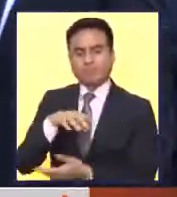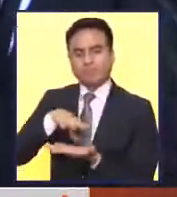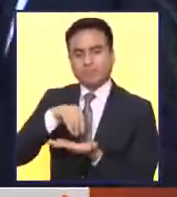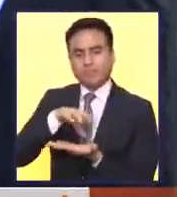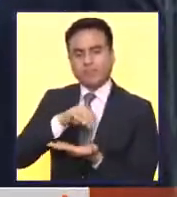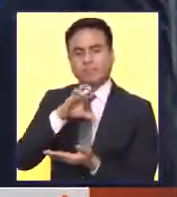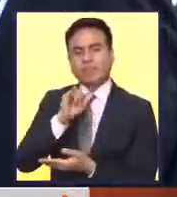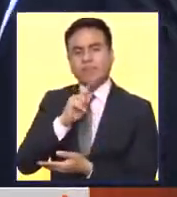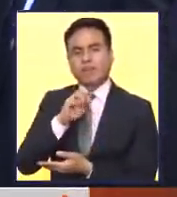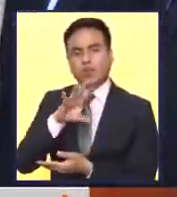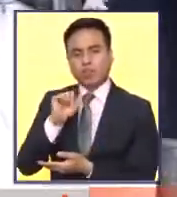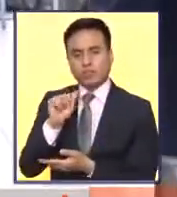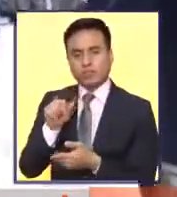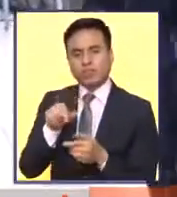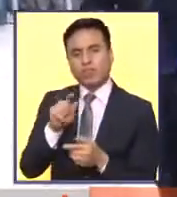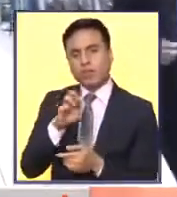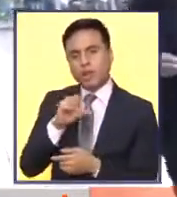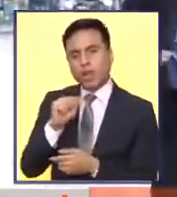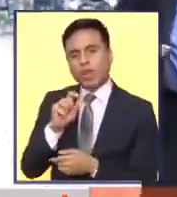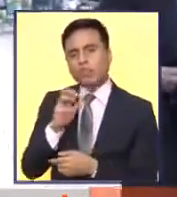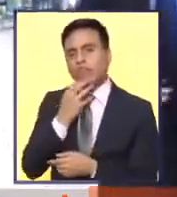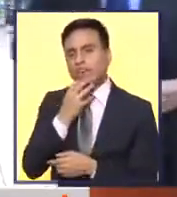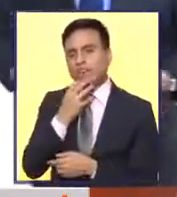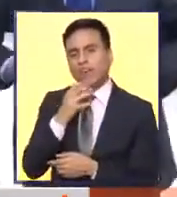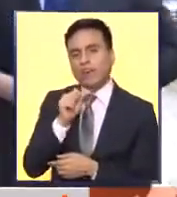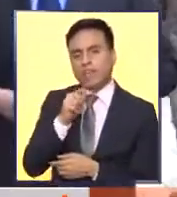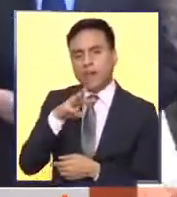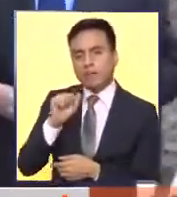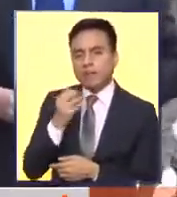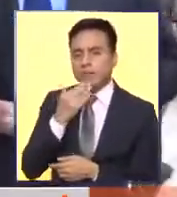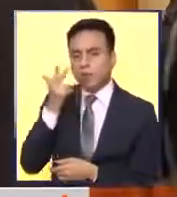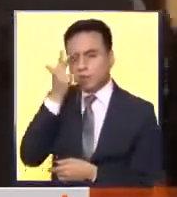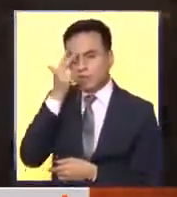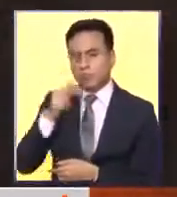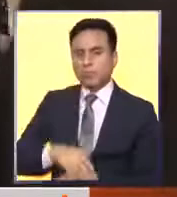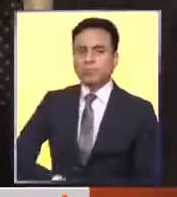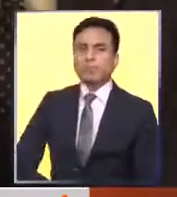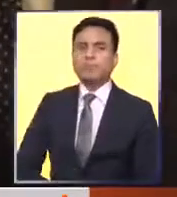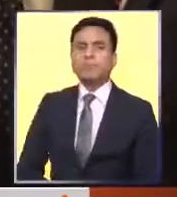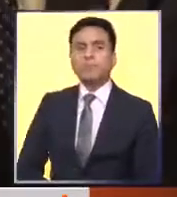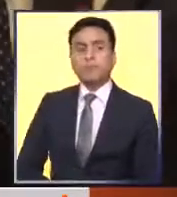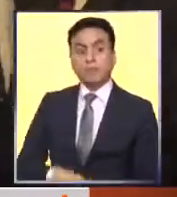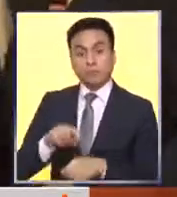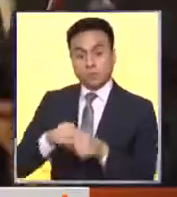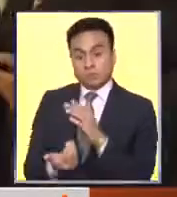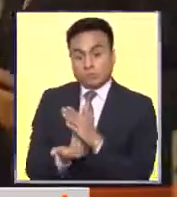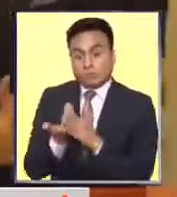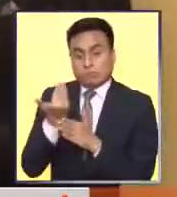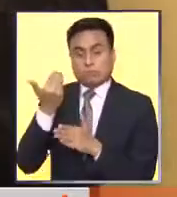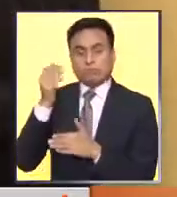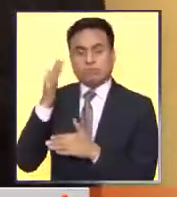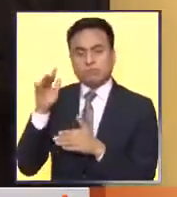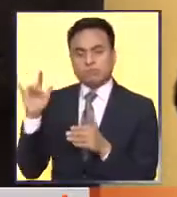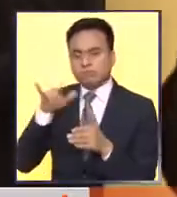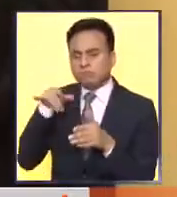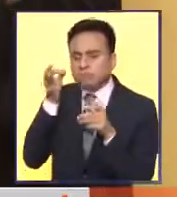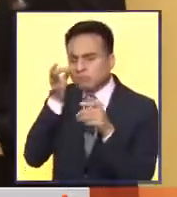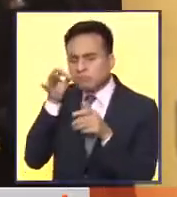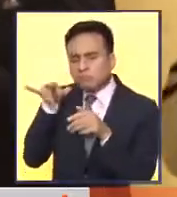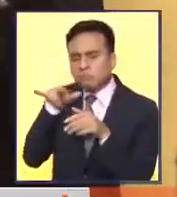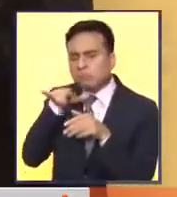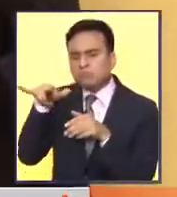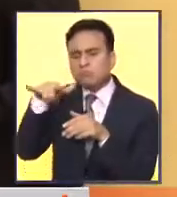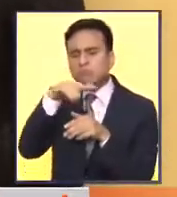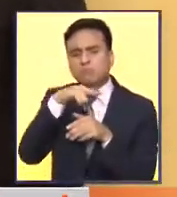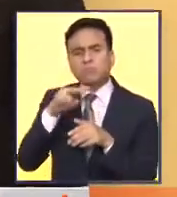Parinacota, Tarapacá, Antofagasta, Atacama y Coquimbo. Una jornada que comenzó con un sobrevuelo realizado por el